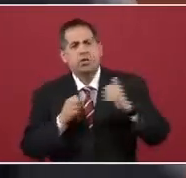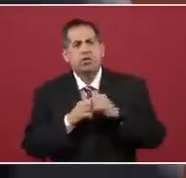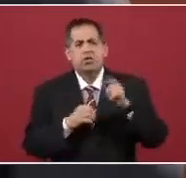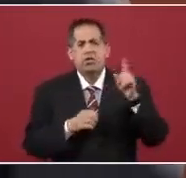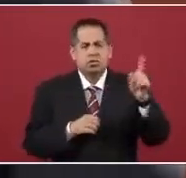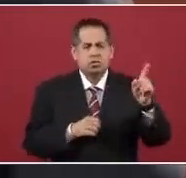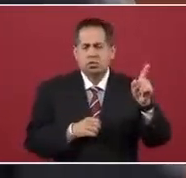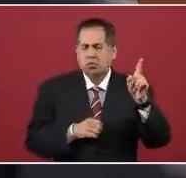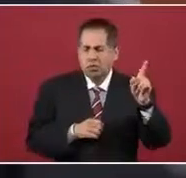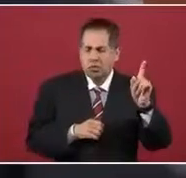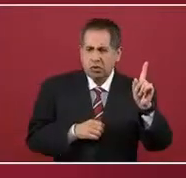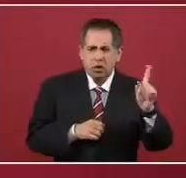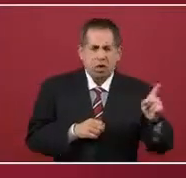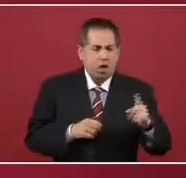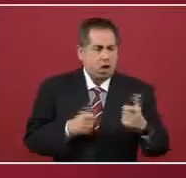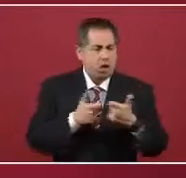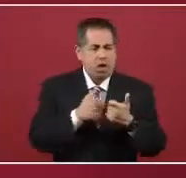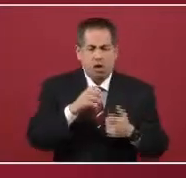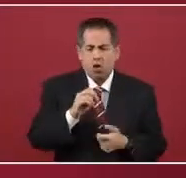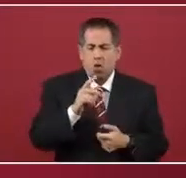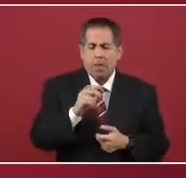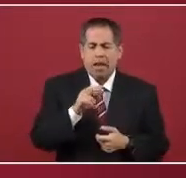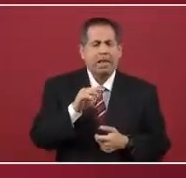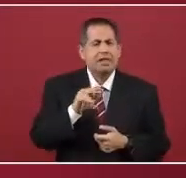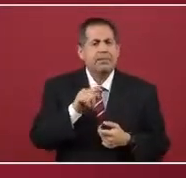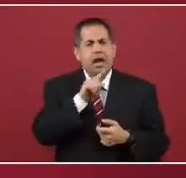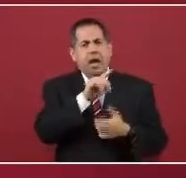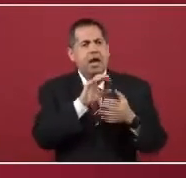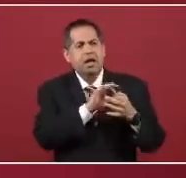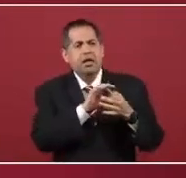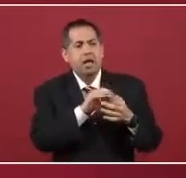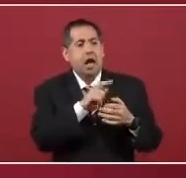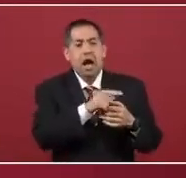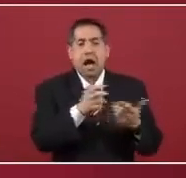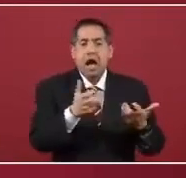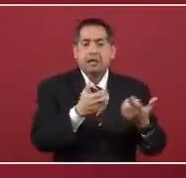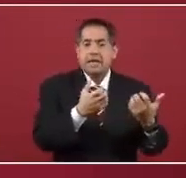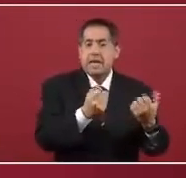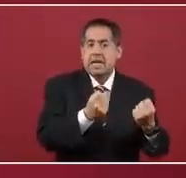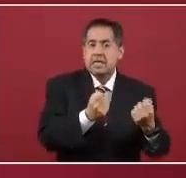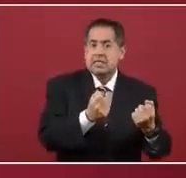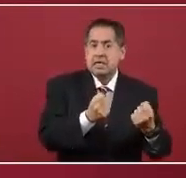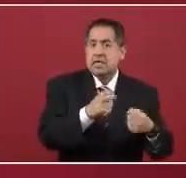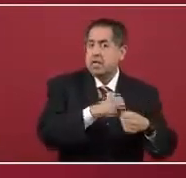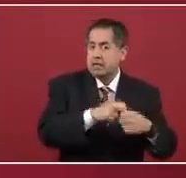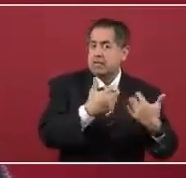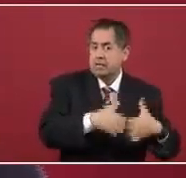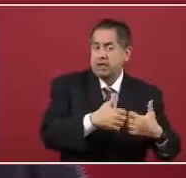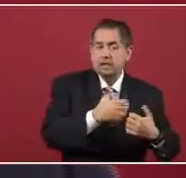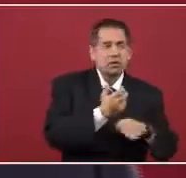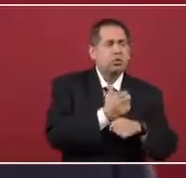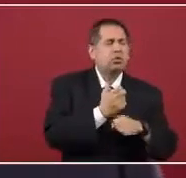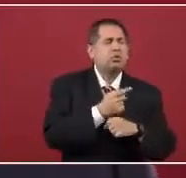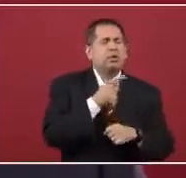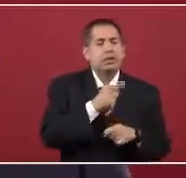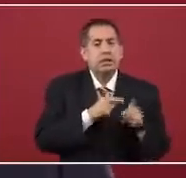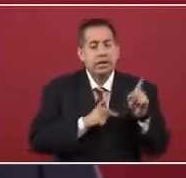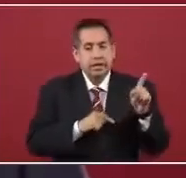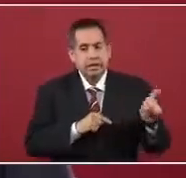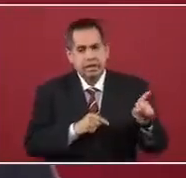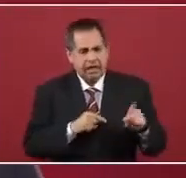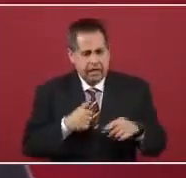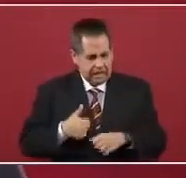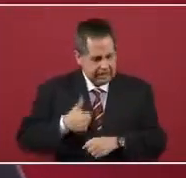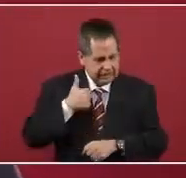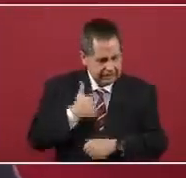una cooperativa que produce leche en Estados Unidos y es la